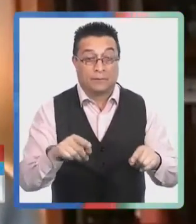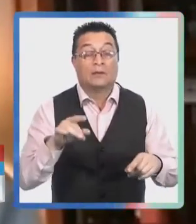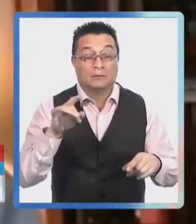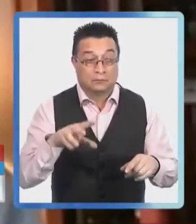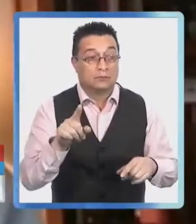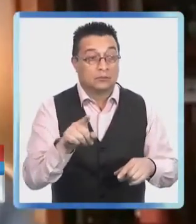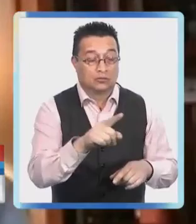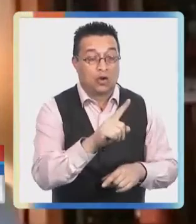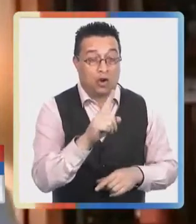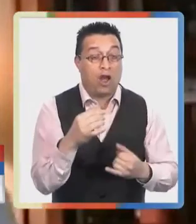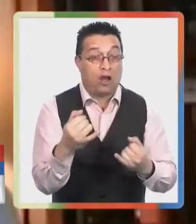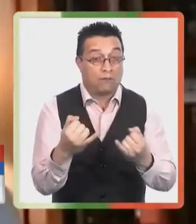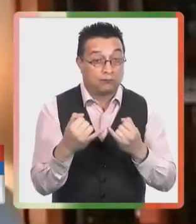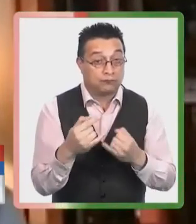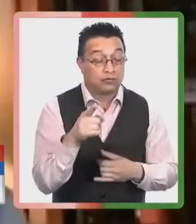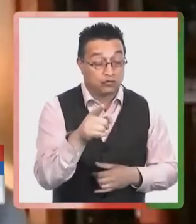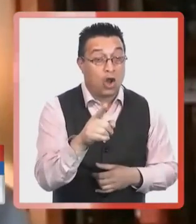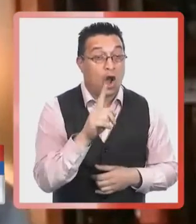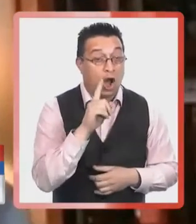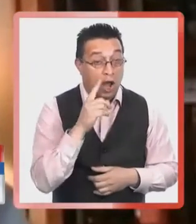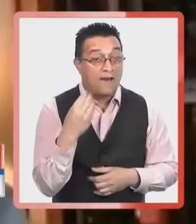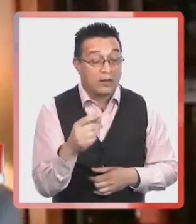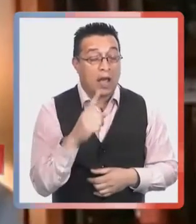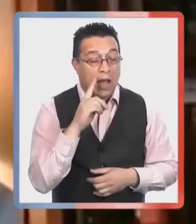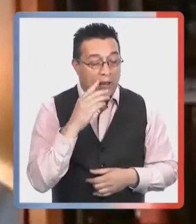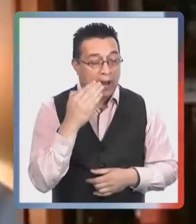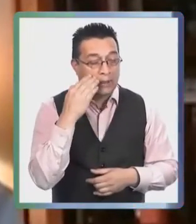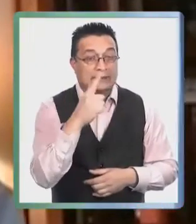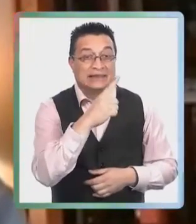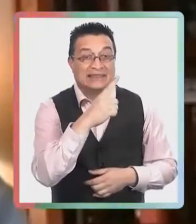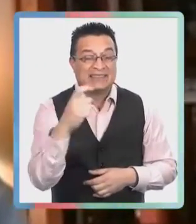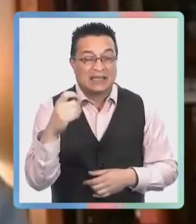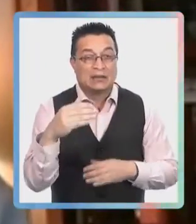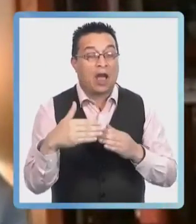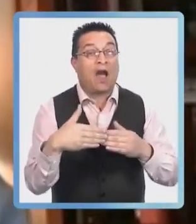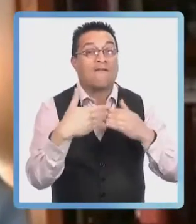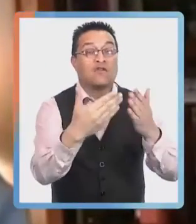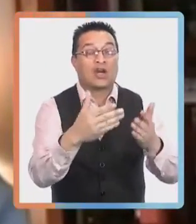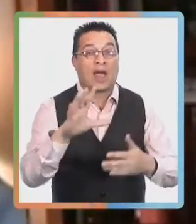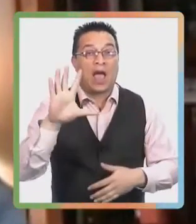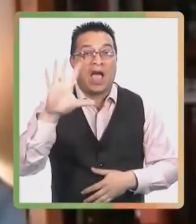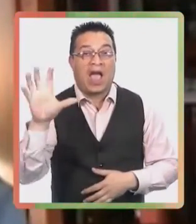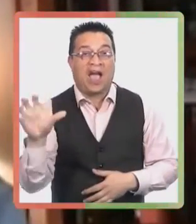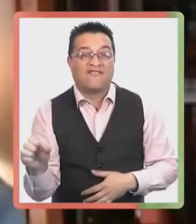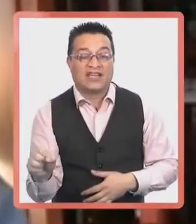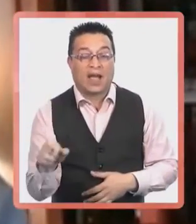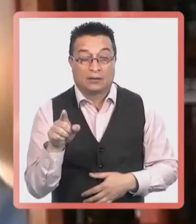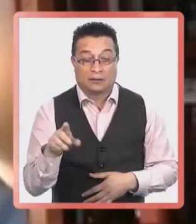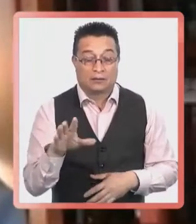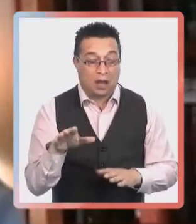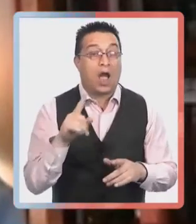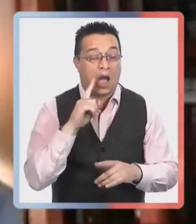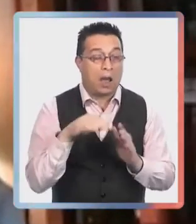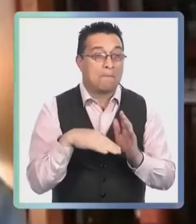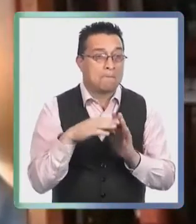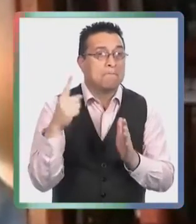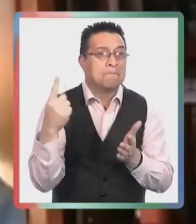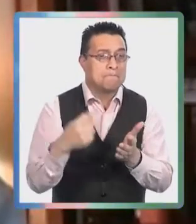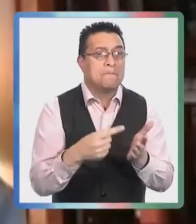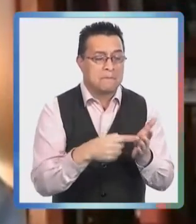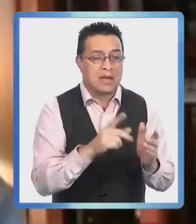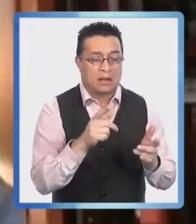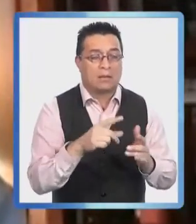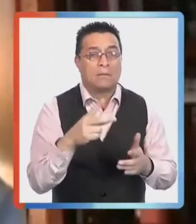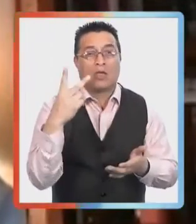dices muy bien, y veo que estás muy bien informada, ya hay casi 100 casos fuera del África, porque en África misma hay miles de